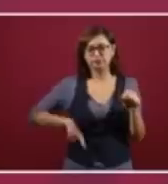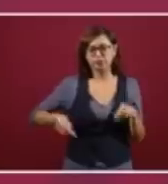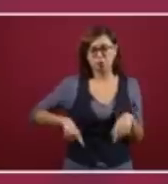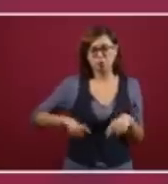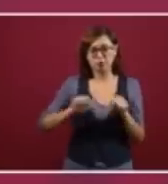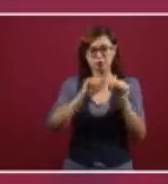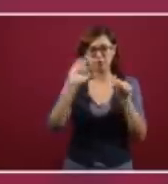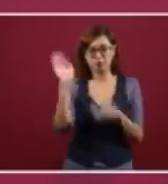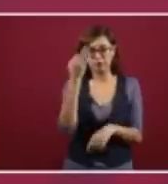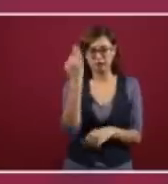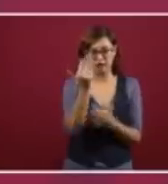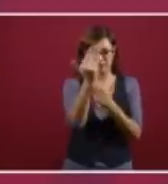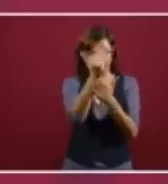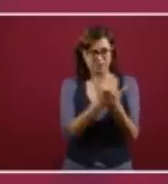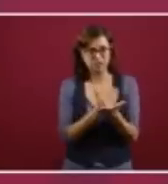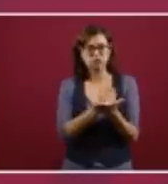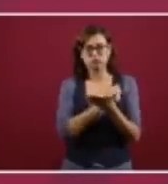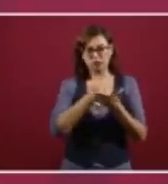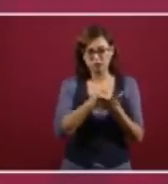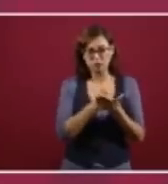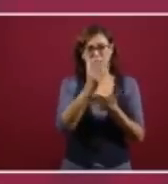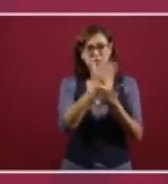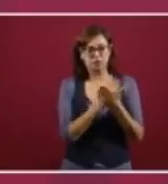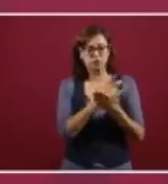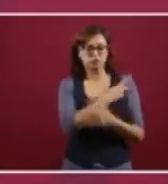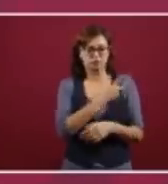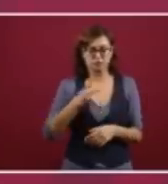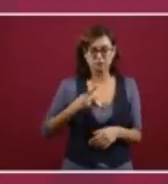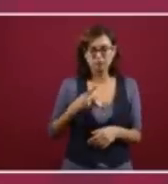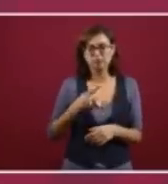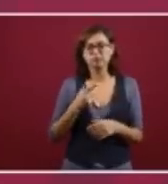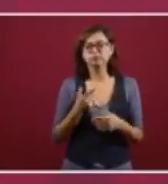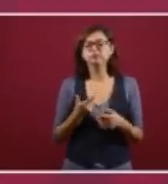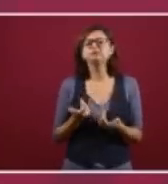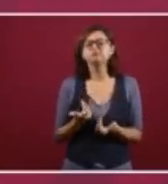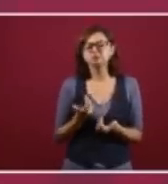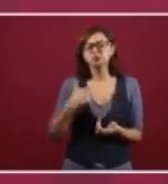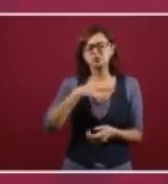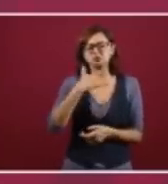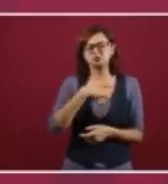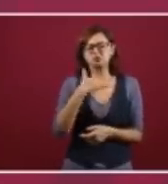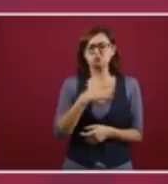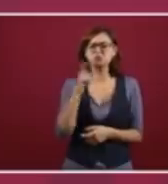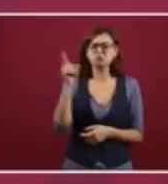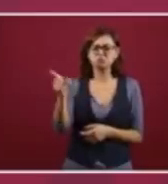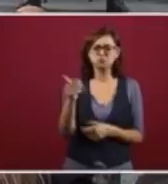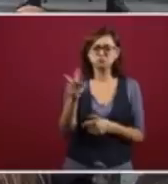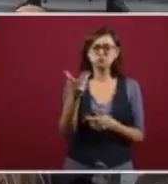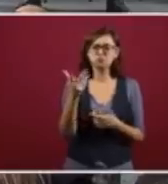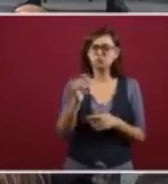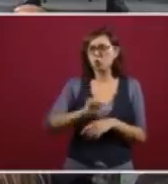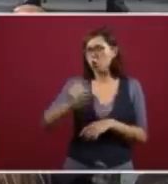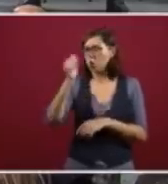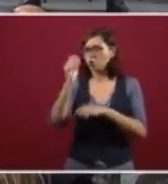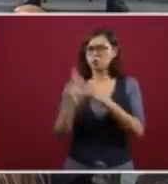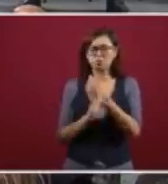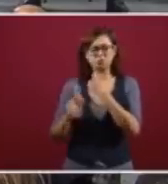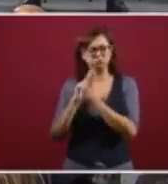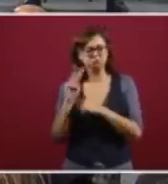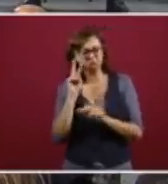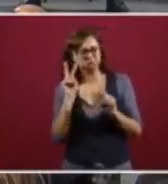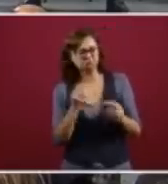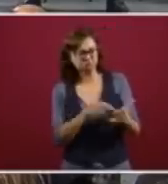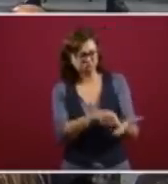federal en particular. A nosotros nos parece que fue muy muy bien recibido el paquete por los mercados y los analistas, en un